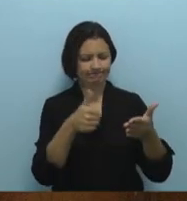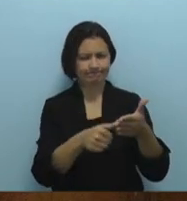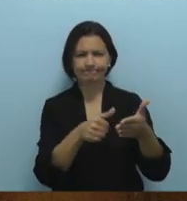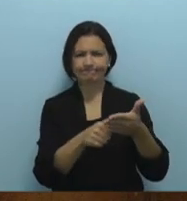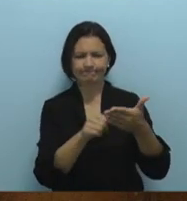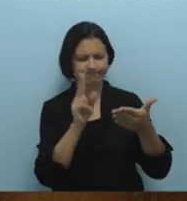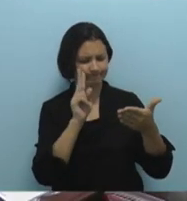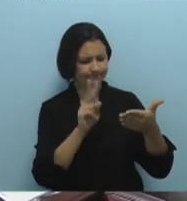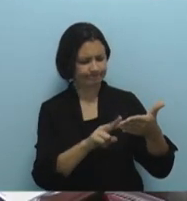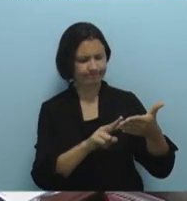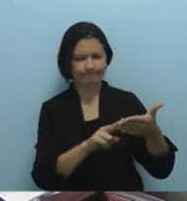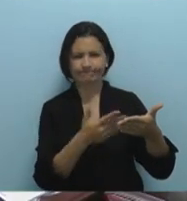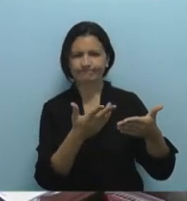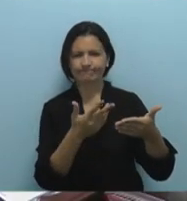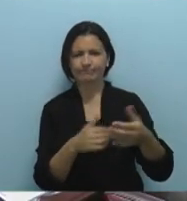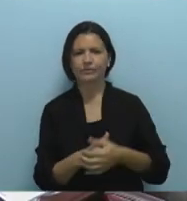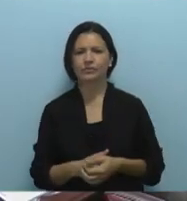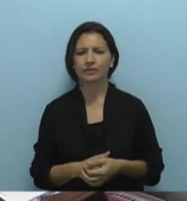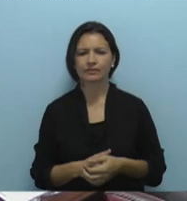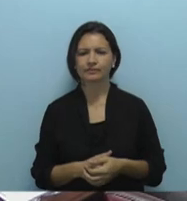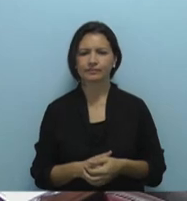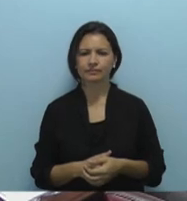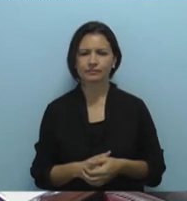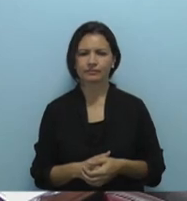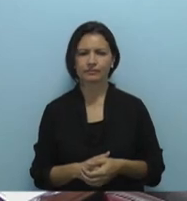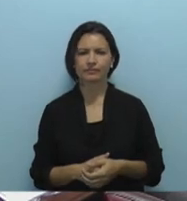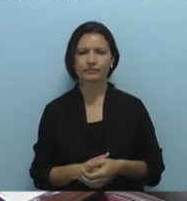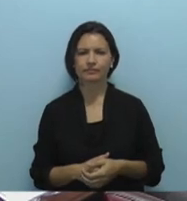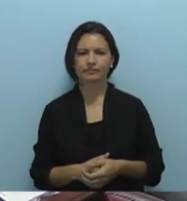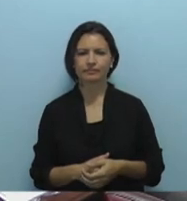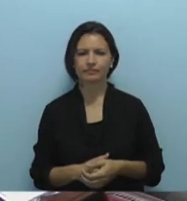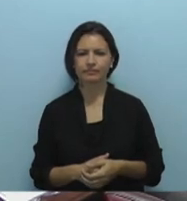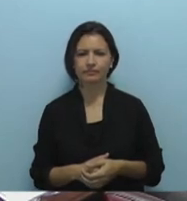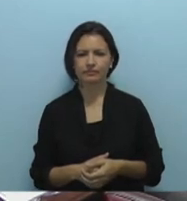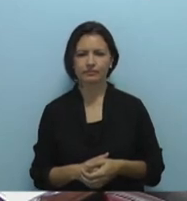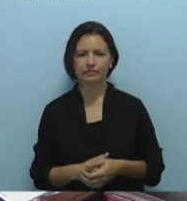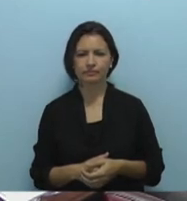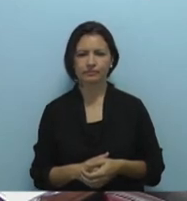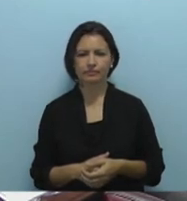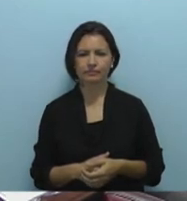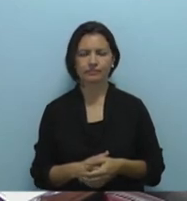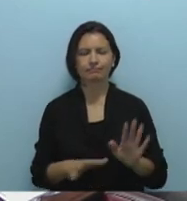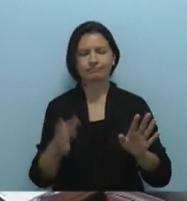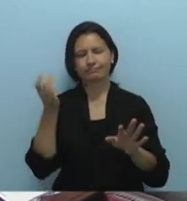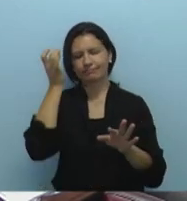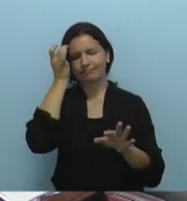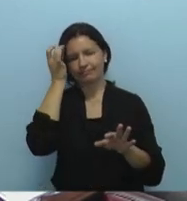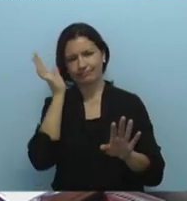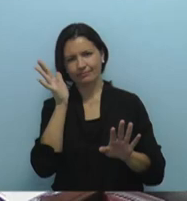sistema. Tenía un ingreso de... Ah, bueno, pero no me había pedido la palabra. Ah, perdón,